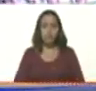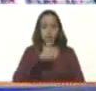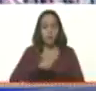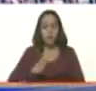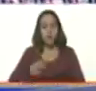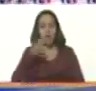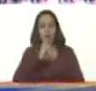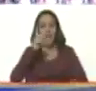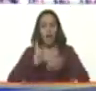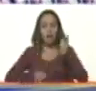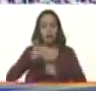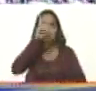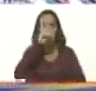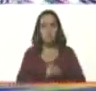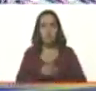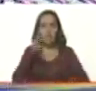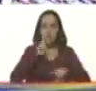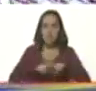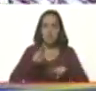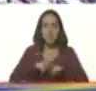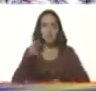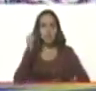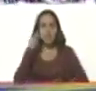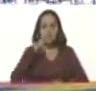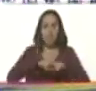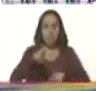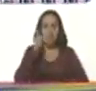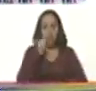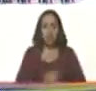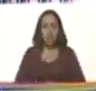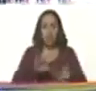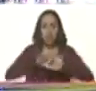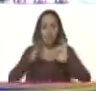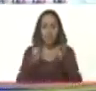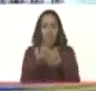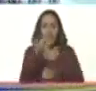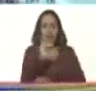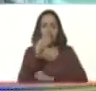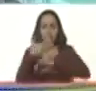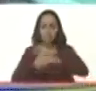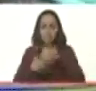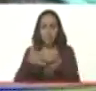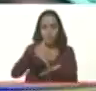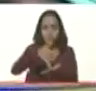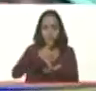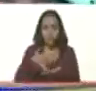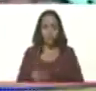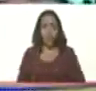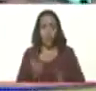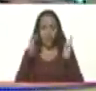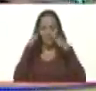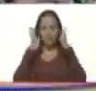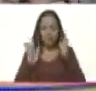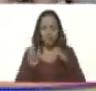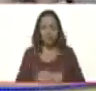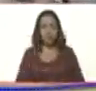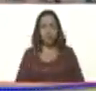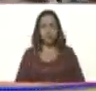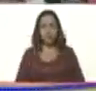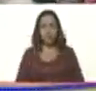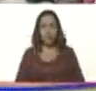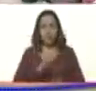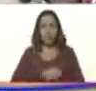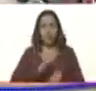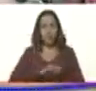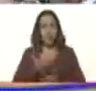alguna discapacidad, al niño, a la niña, a la familia en vulnerabilidad. Se atiende allí. Porque los casos no se nos